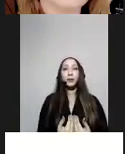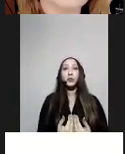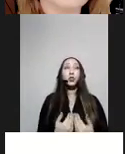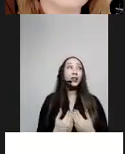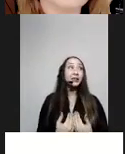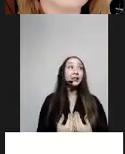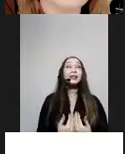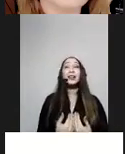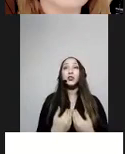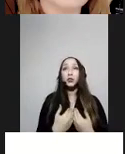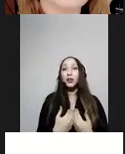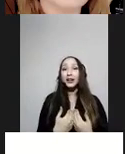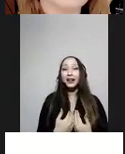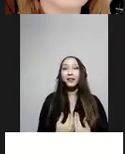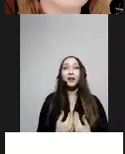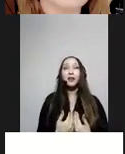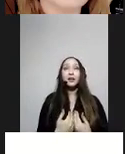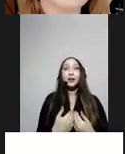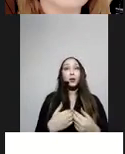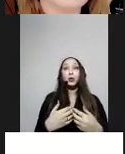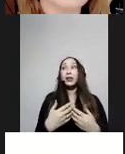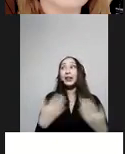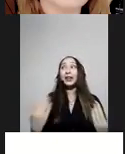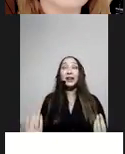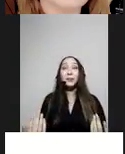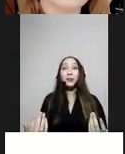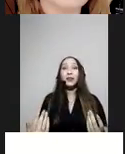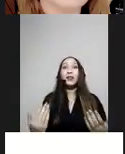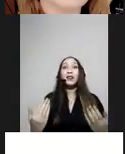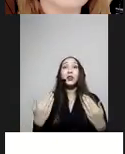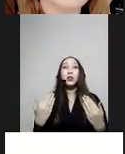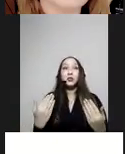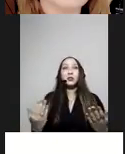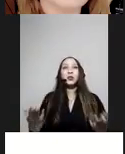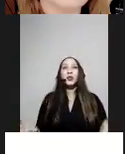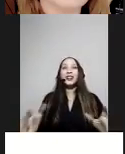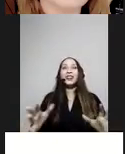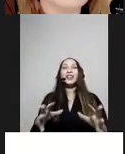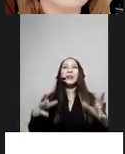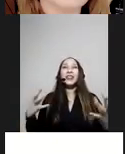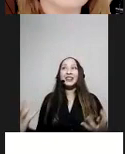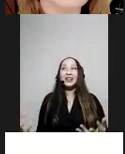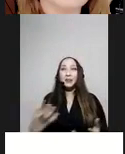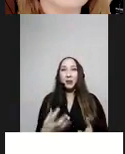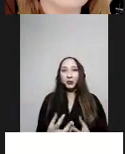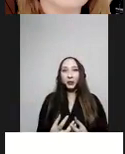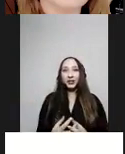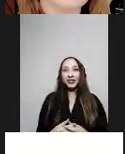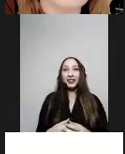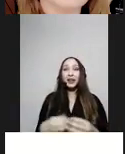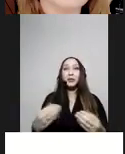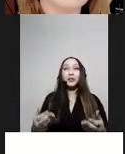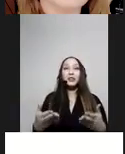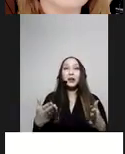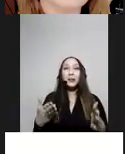momento. Yo no soy la tristeza, yo no soy la rabia, tampoco soy la alegría. Yo soy independiente de mis emociones.